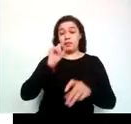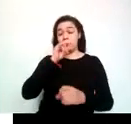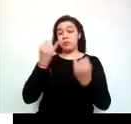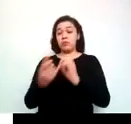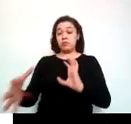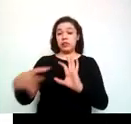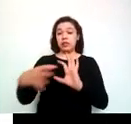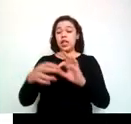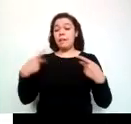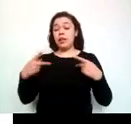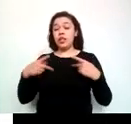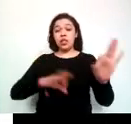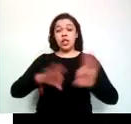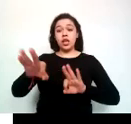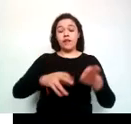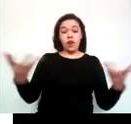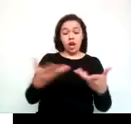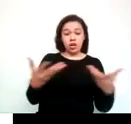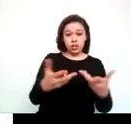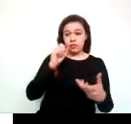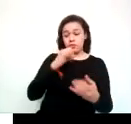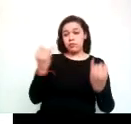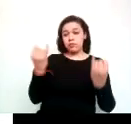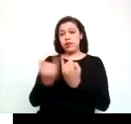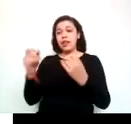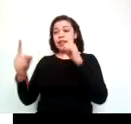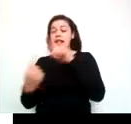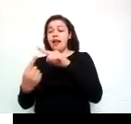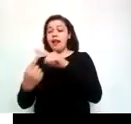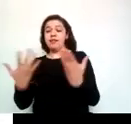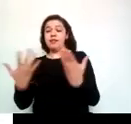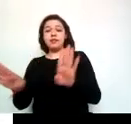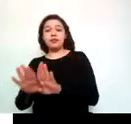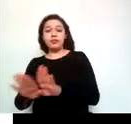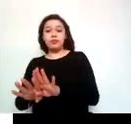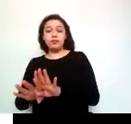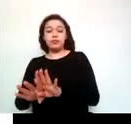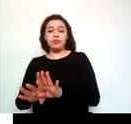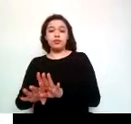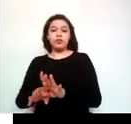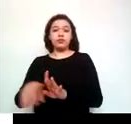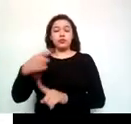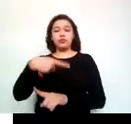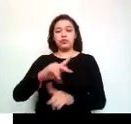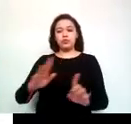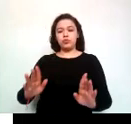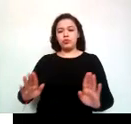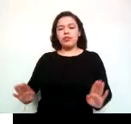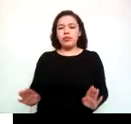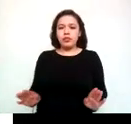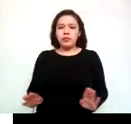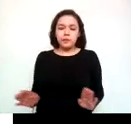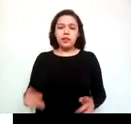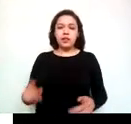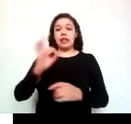los trabajadores realizan su trabajo y cómo realizan sus tareas. Estas condiciones, por supuesto, los pueden afectar en su salud